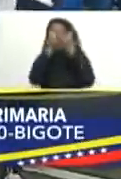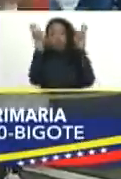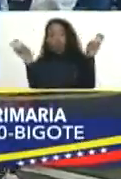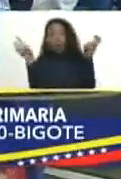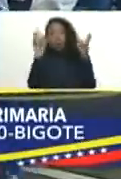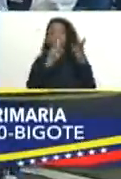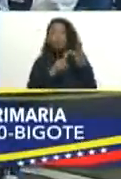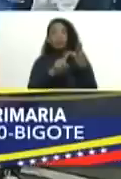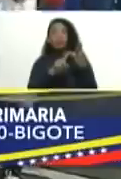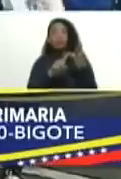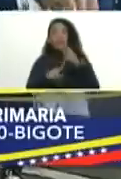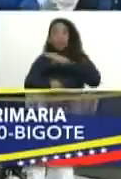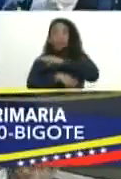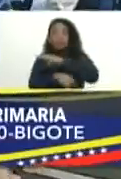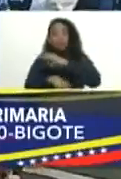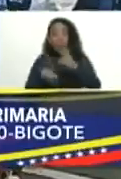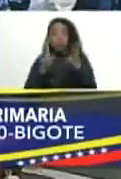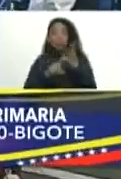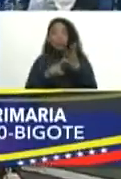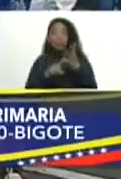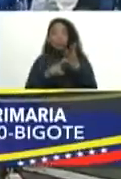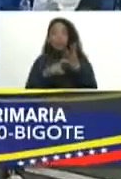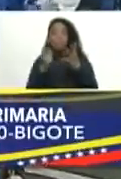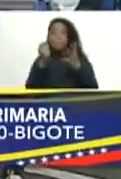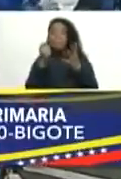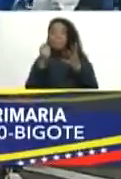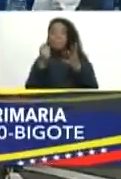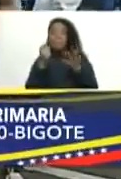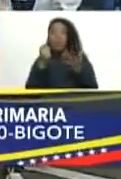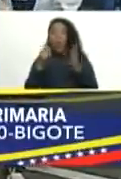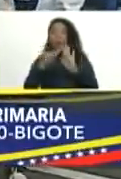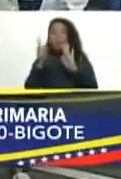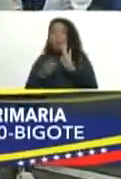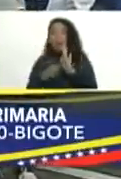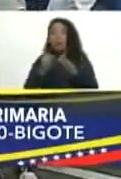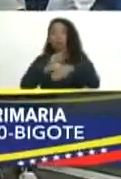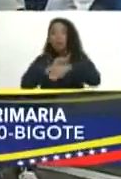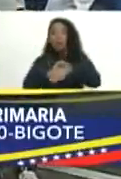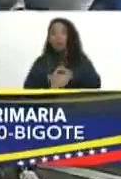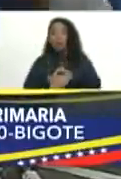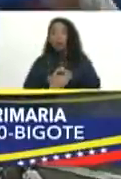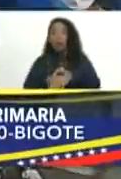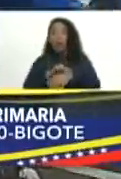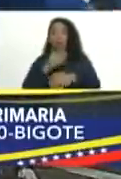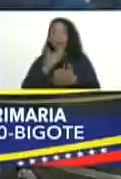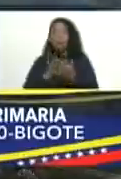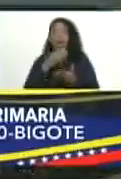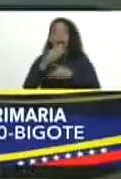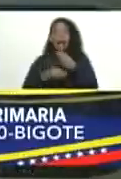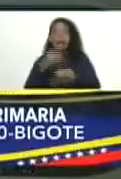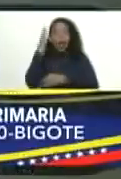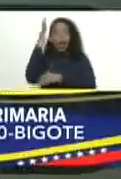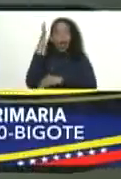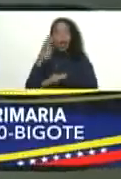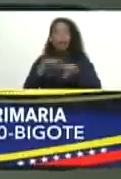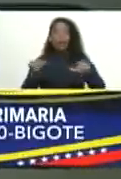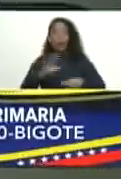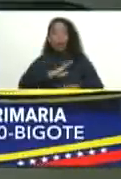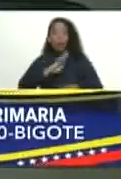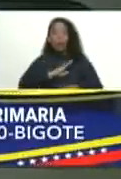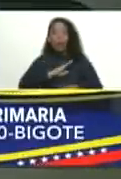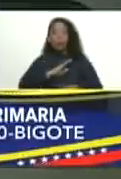ginecológicas, pediátricas y de medicina general, que van a permitir generar jornadas en el territorio, por